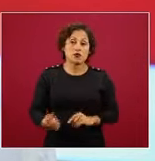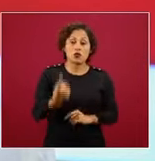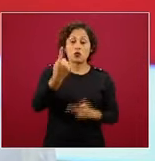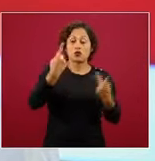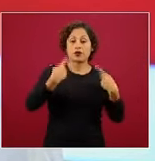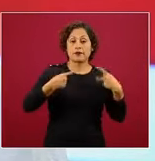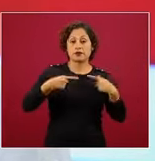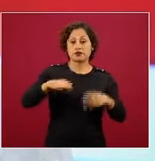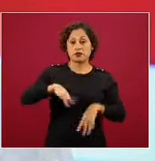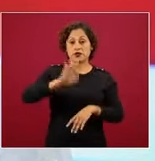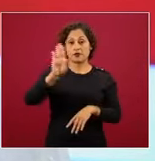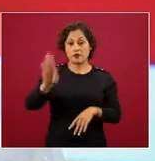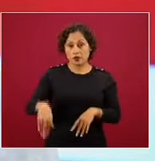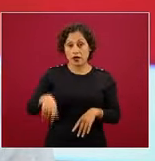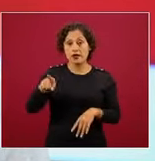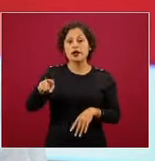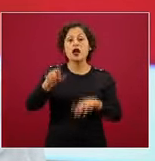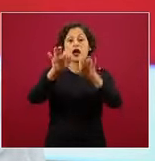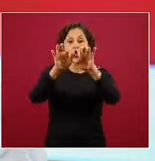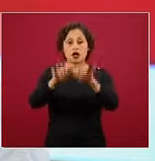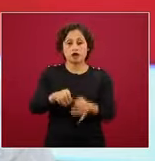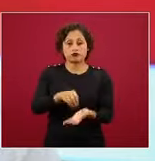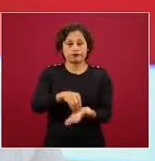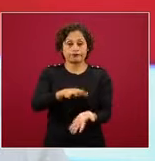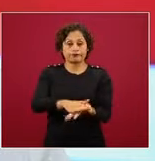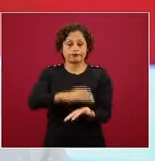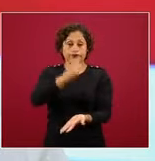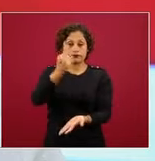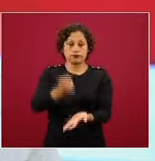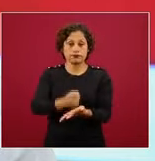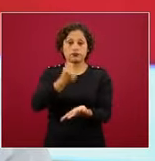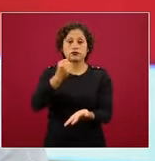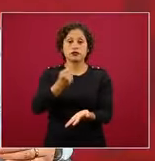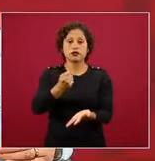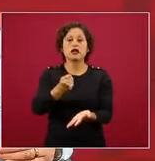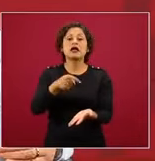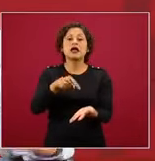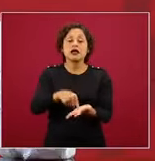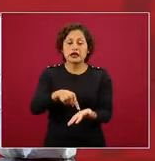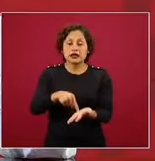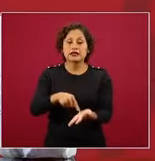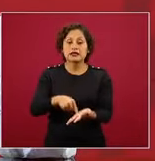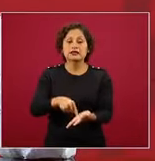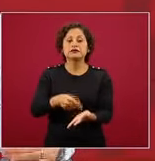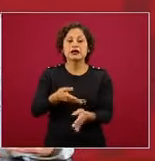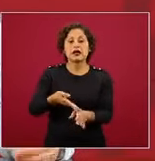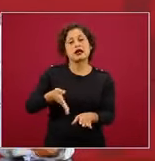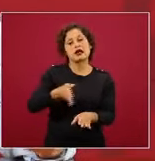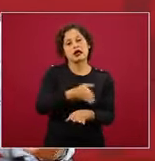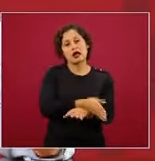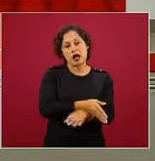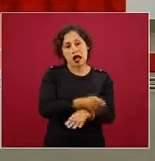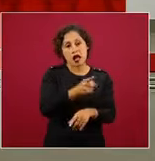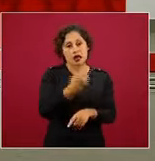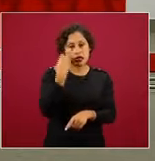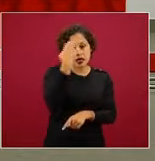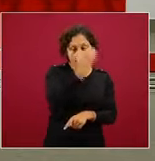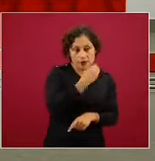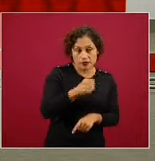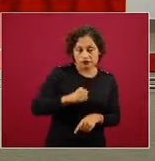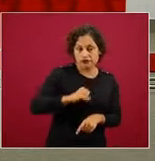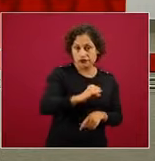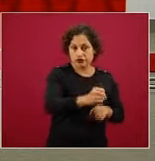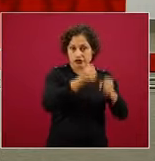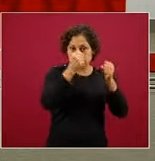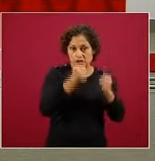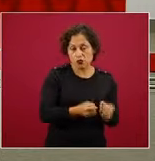certificado de defunción, que pues se confirme, se haga la adjudicación y se llega a la estadística final de tenerlo. Para